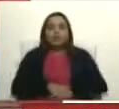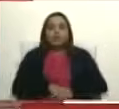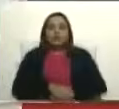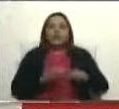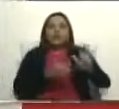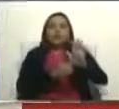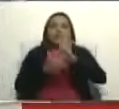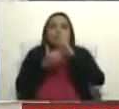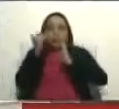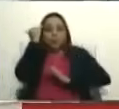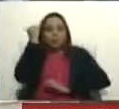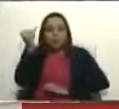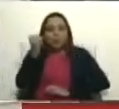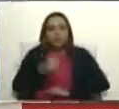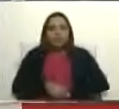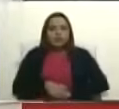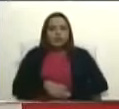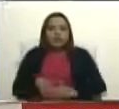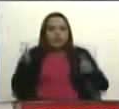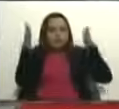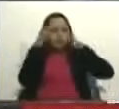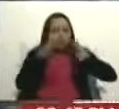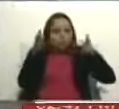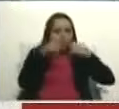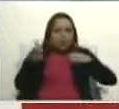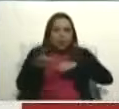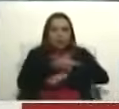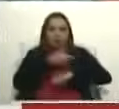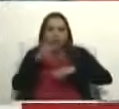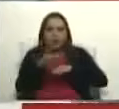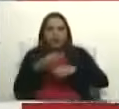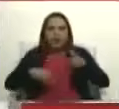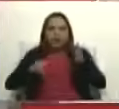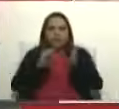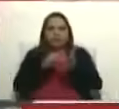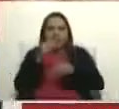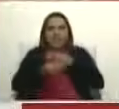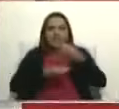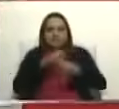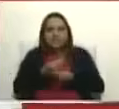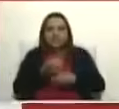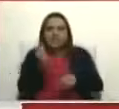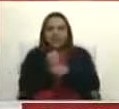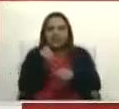expresó, ordena al gobierno, ordena al Estado venezolano.